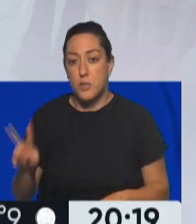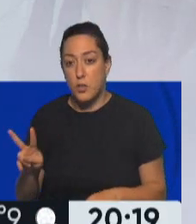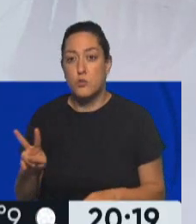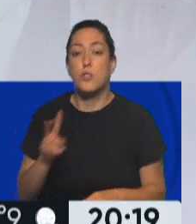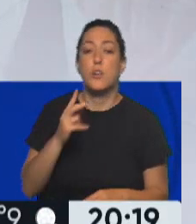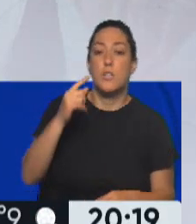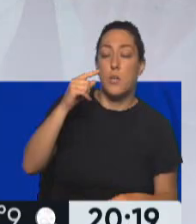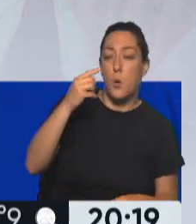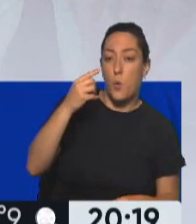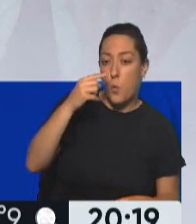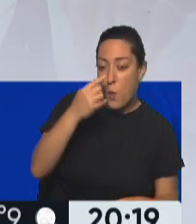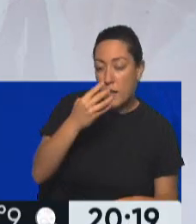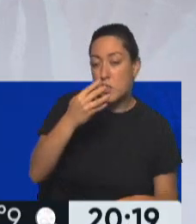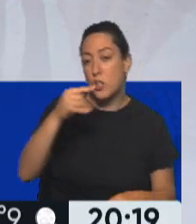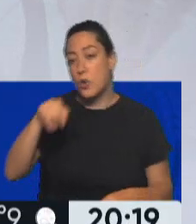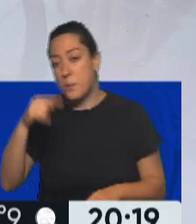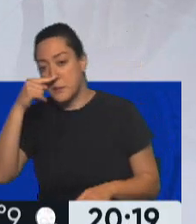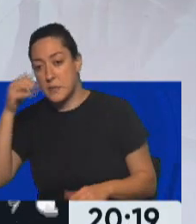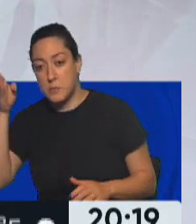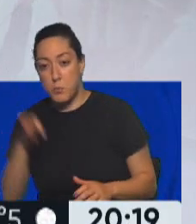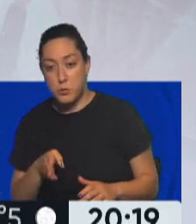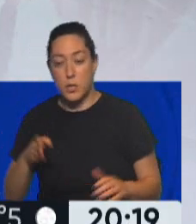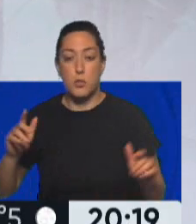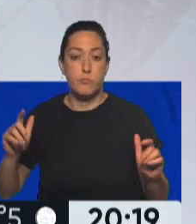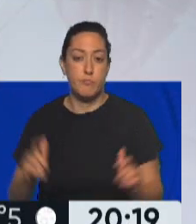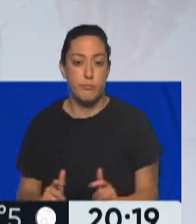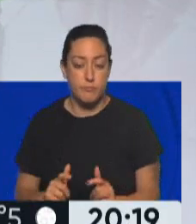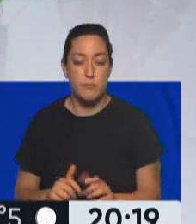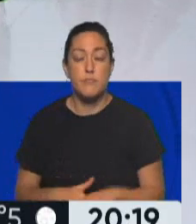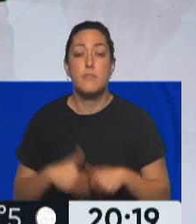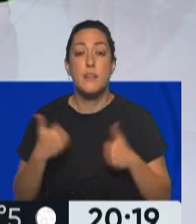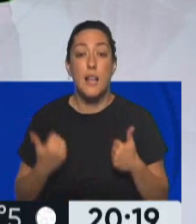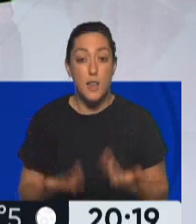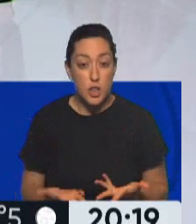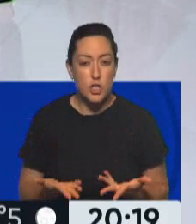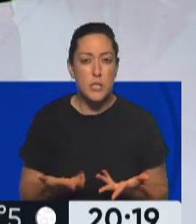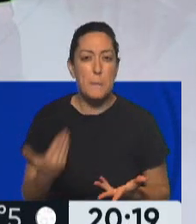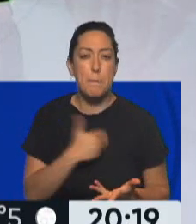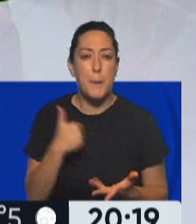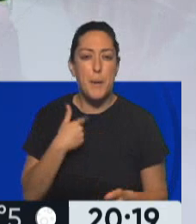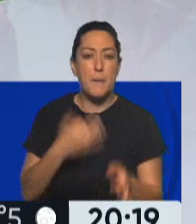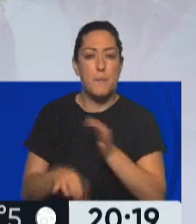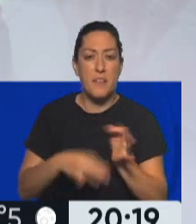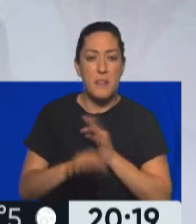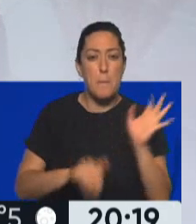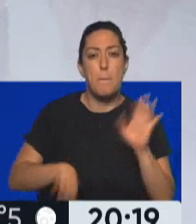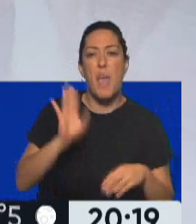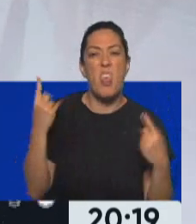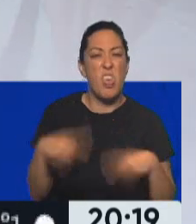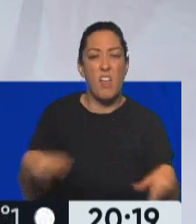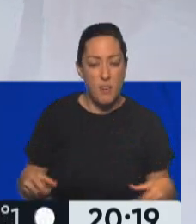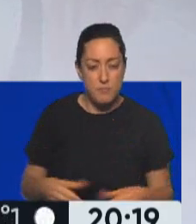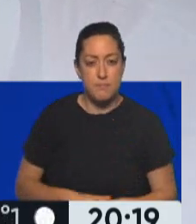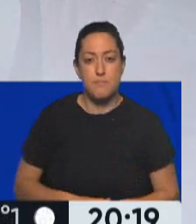4,7%. Pero vamos a analizar cómo fueron las ventas, qué fueron lo que más eligió para regalarle a mamá en este